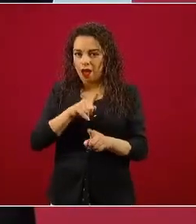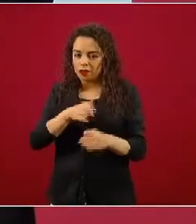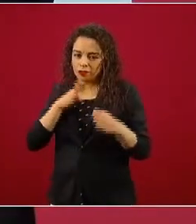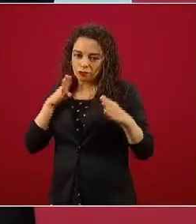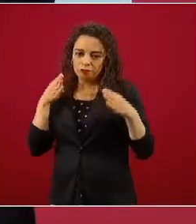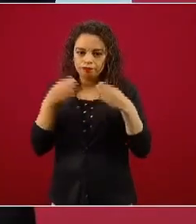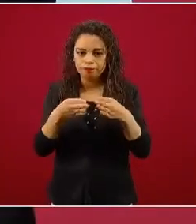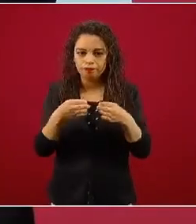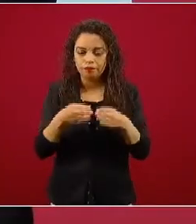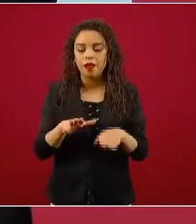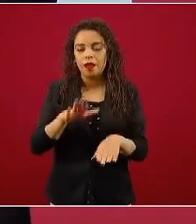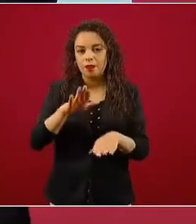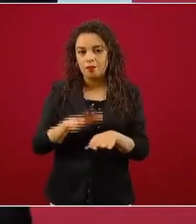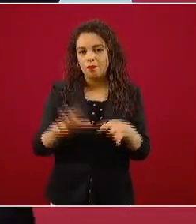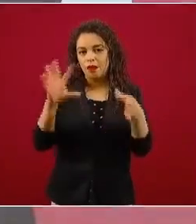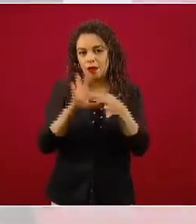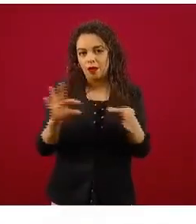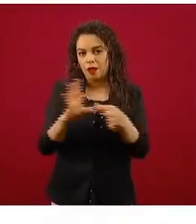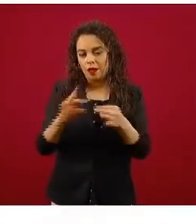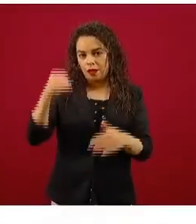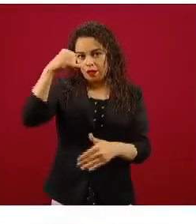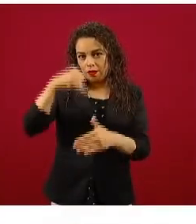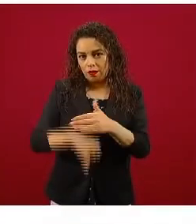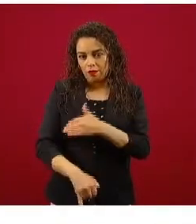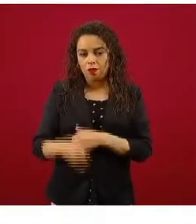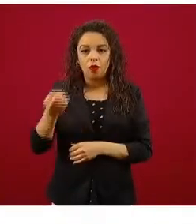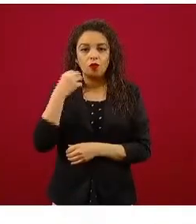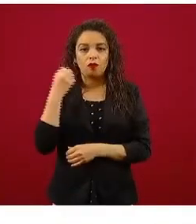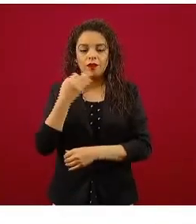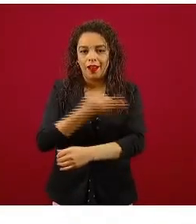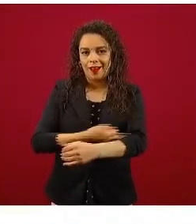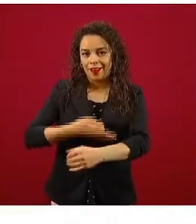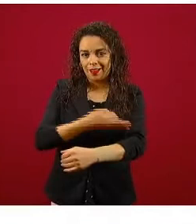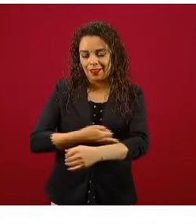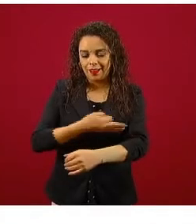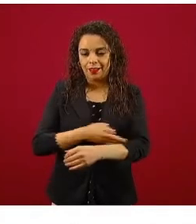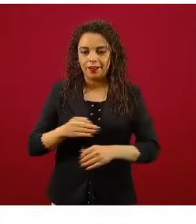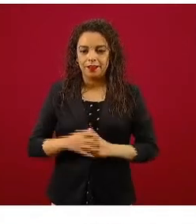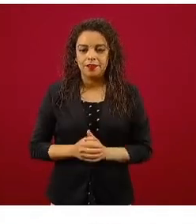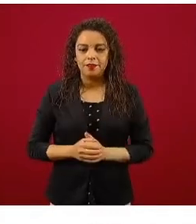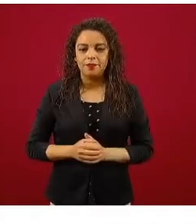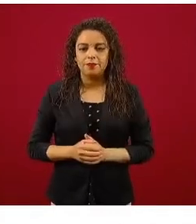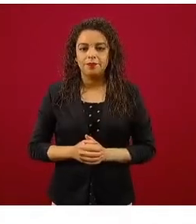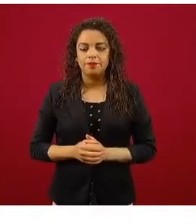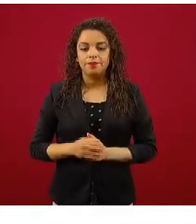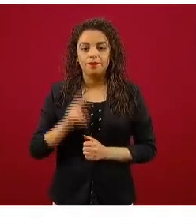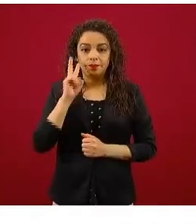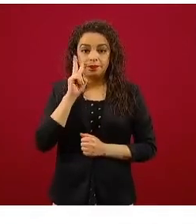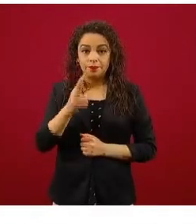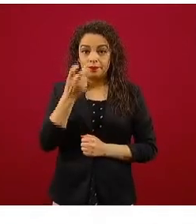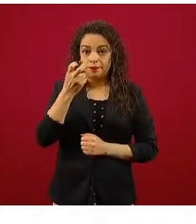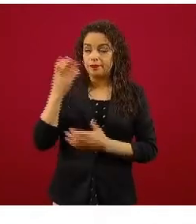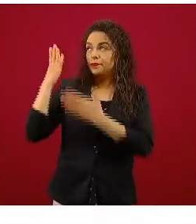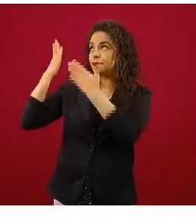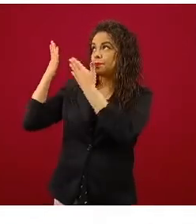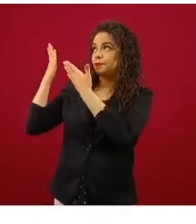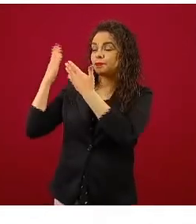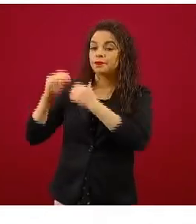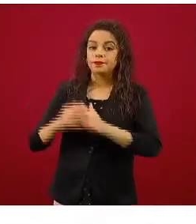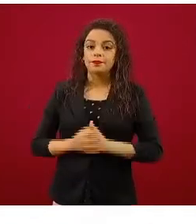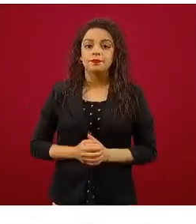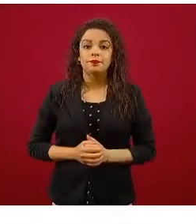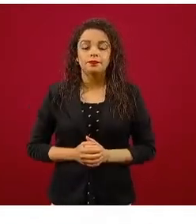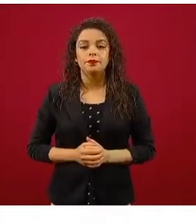noche de cómo lo evaluamos, pero son estas 4 ideas: cómo va ocurriendo los casos, cómo van ocurriendo